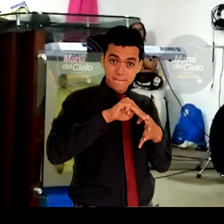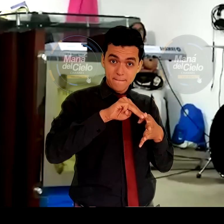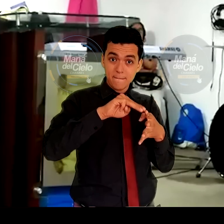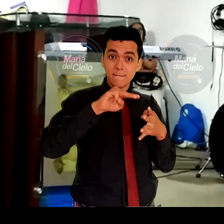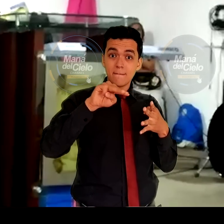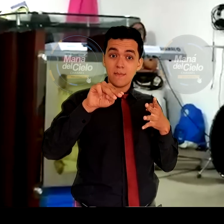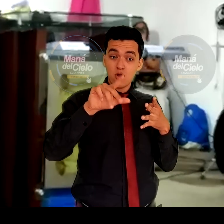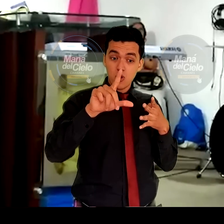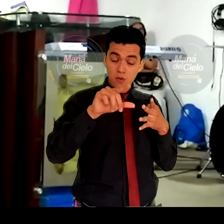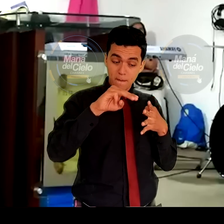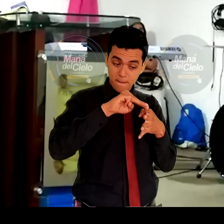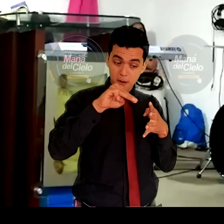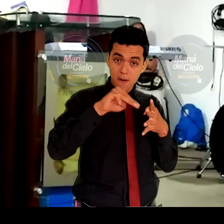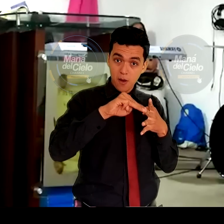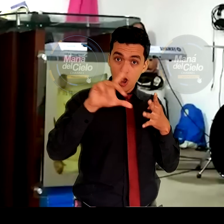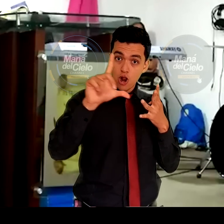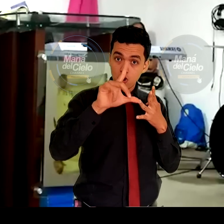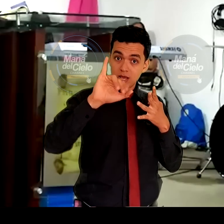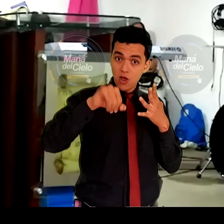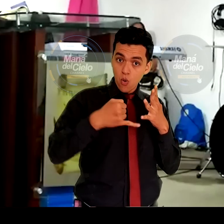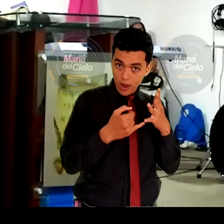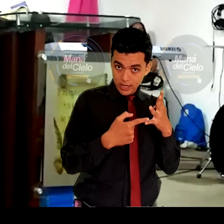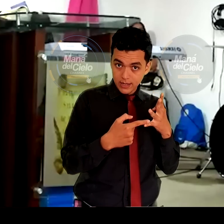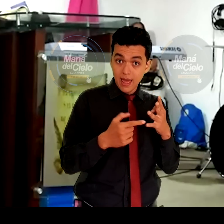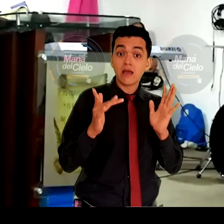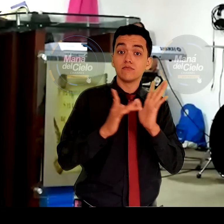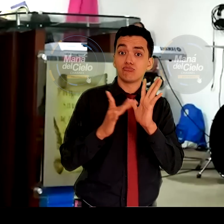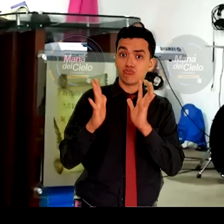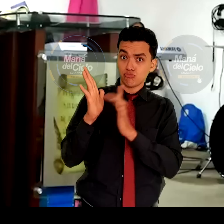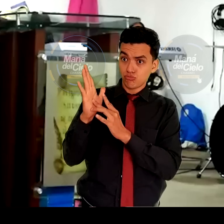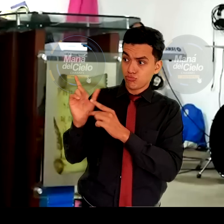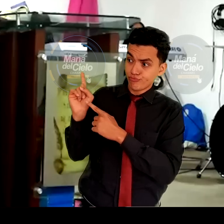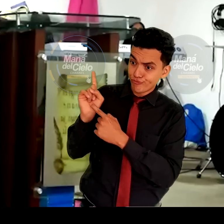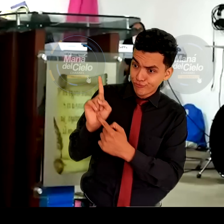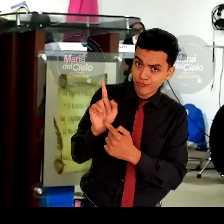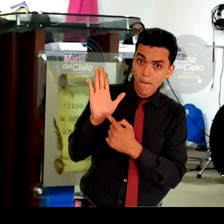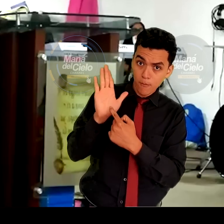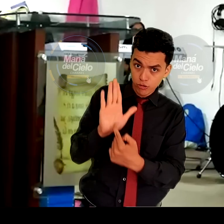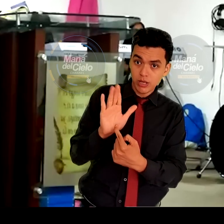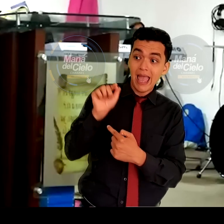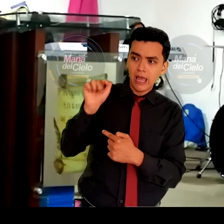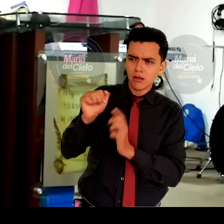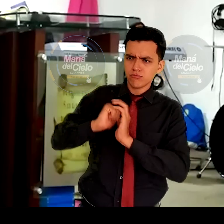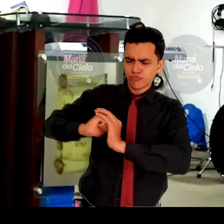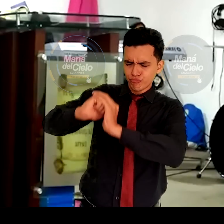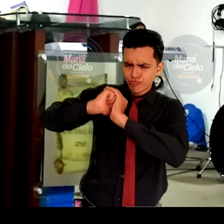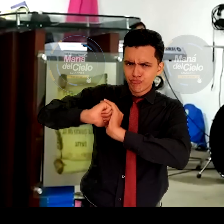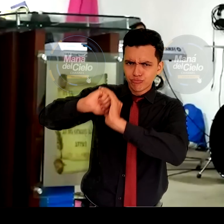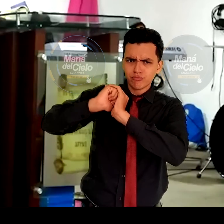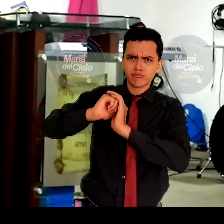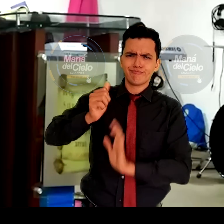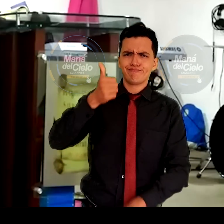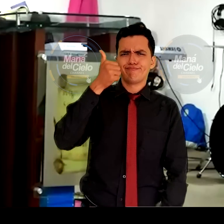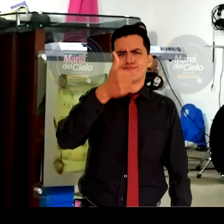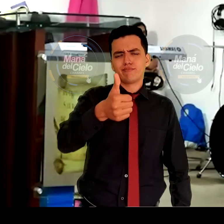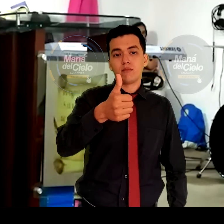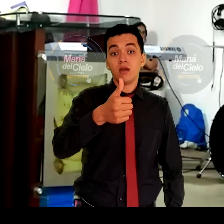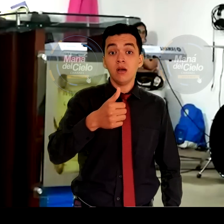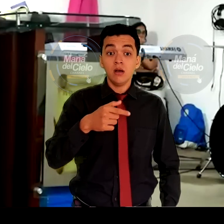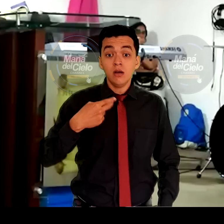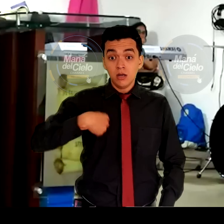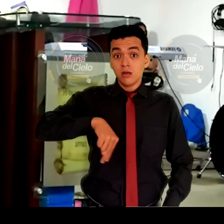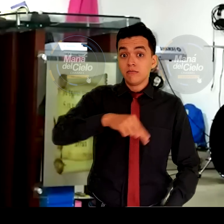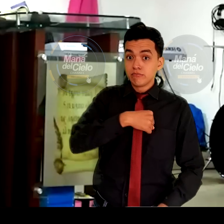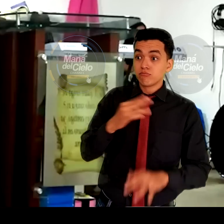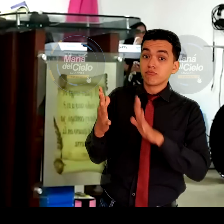el maestro hizo algo que no quisiera que nosotros lo hiciéramos. Y dice que un día estaba Jesús en un lugar orando. Oiga, ¿cómo serían